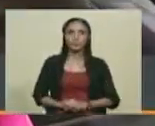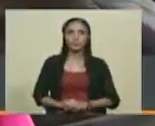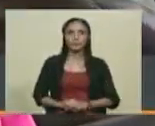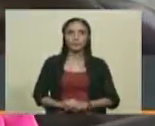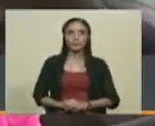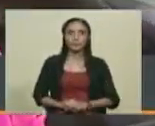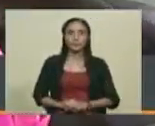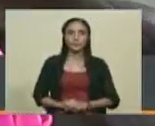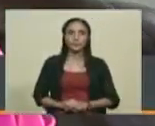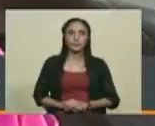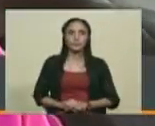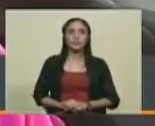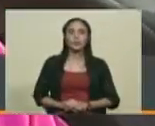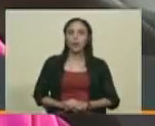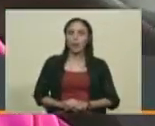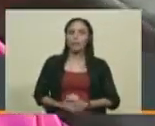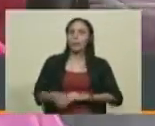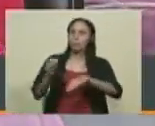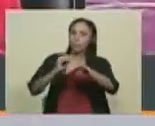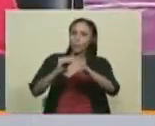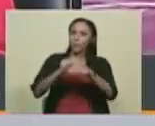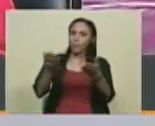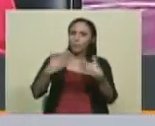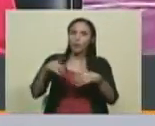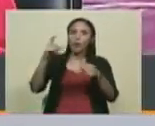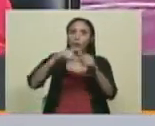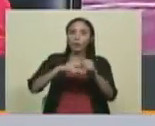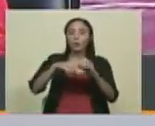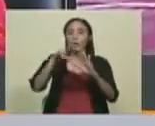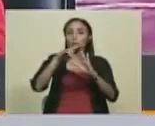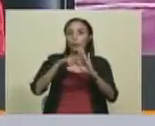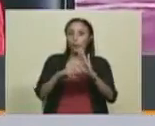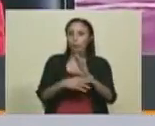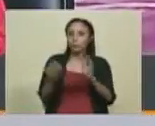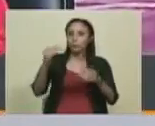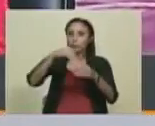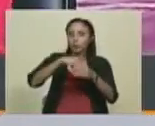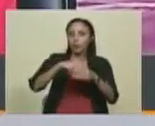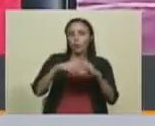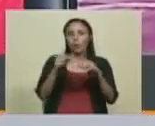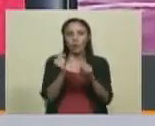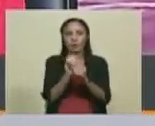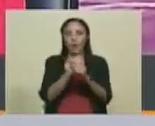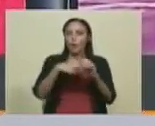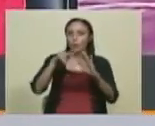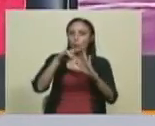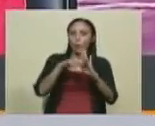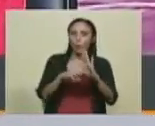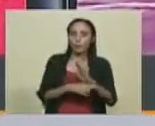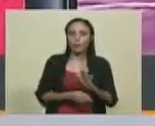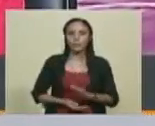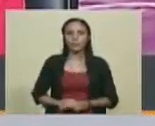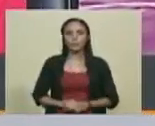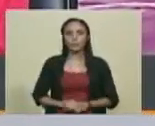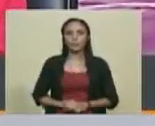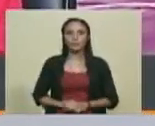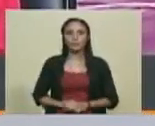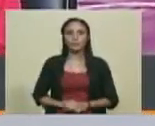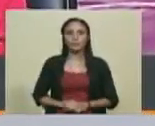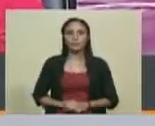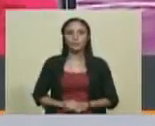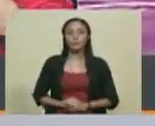jefe, incluir en el régimen laboral de los trabajadores como